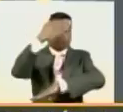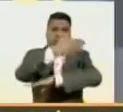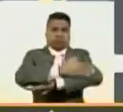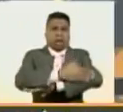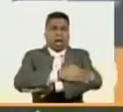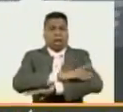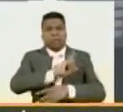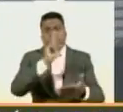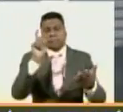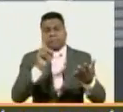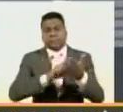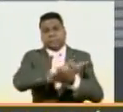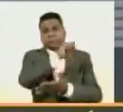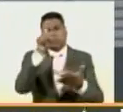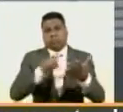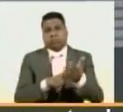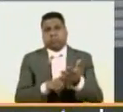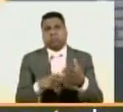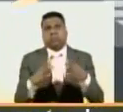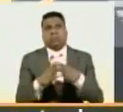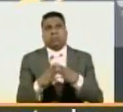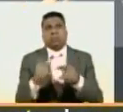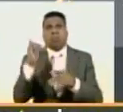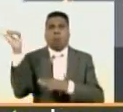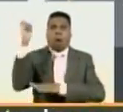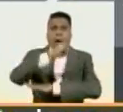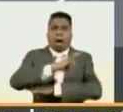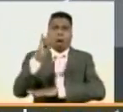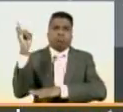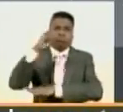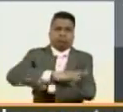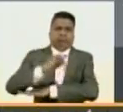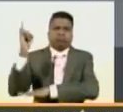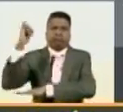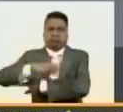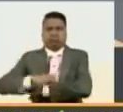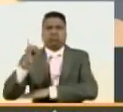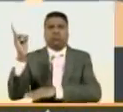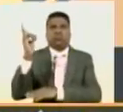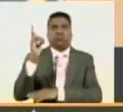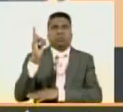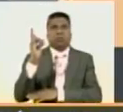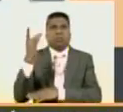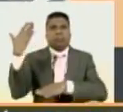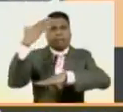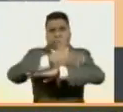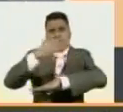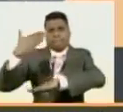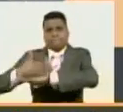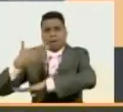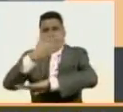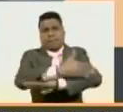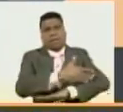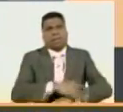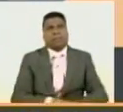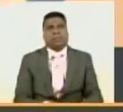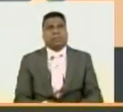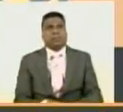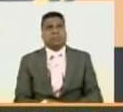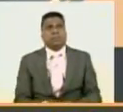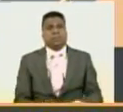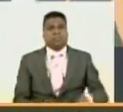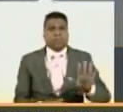que se daba pues que derribaban árboles de gran tamaño para obstaculizar el